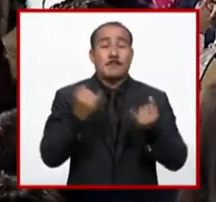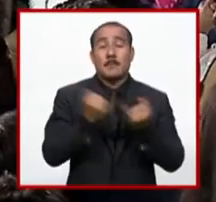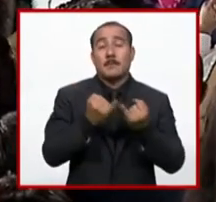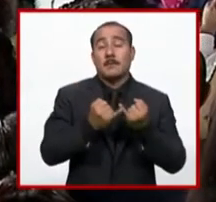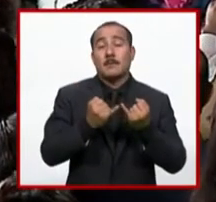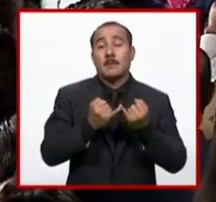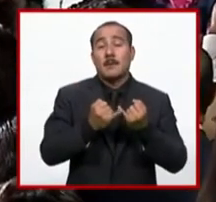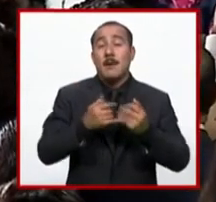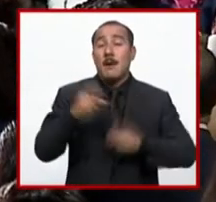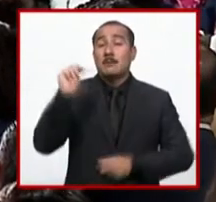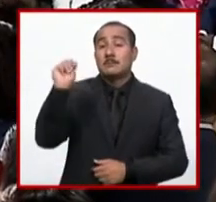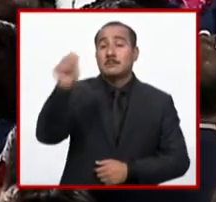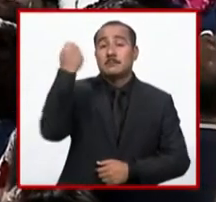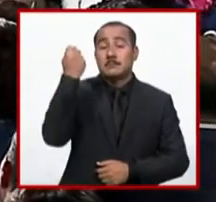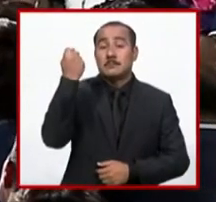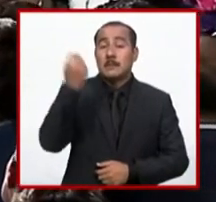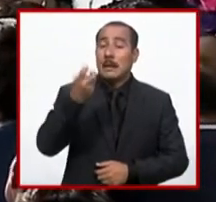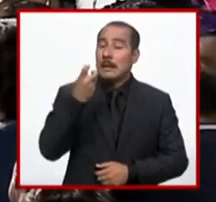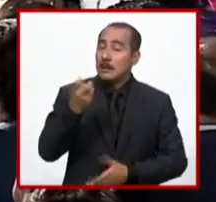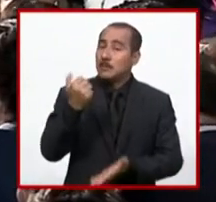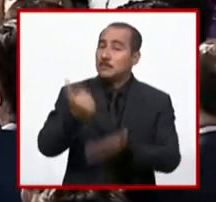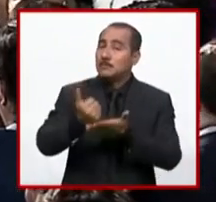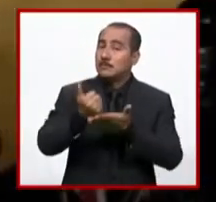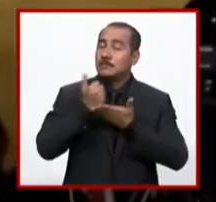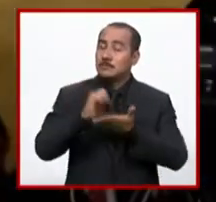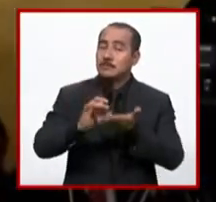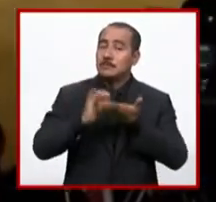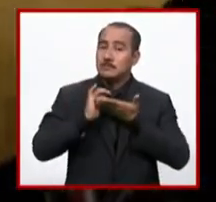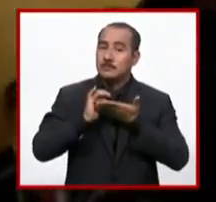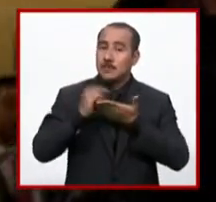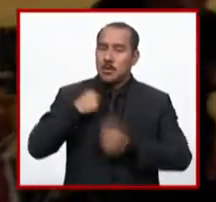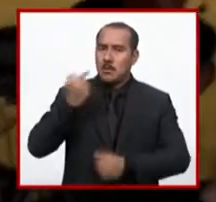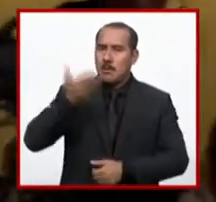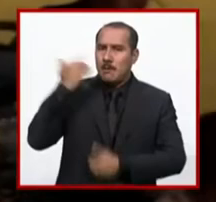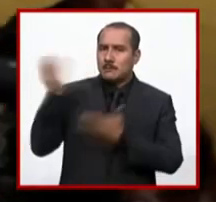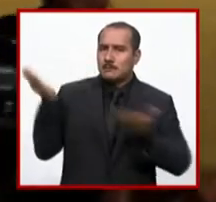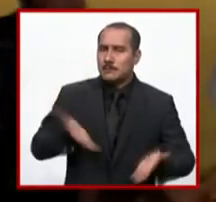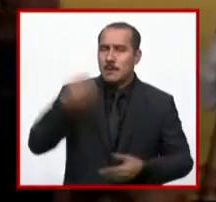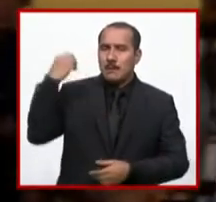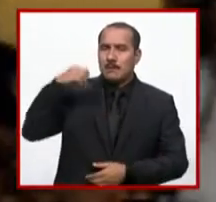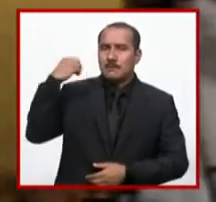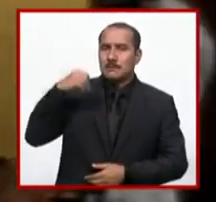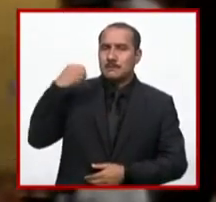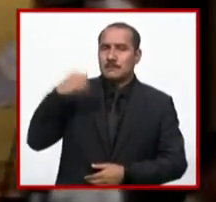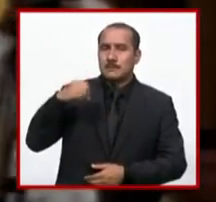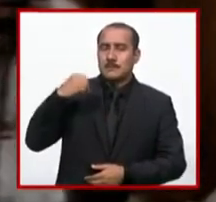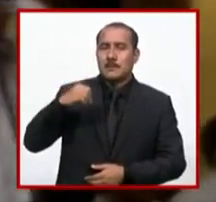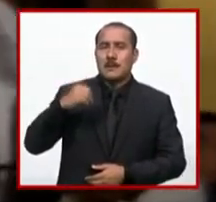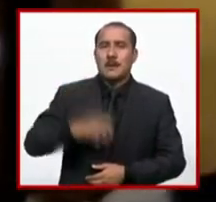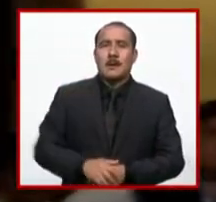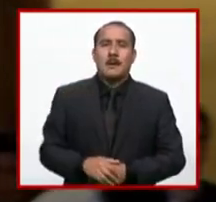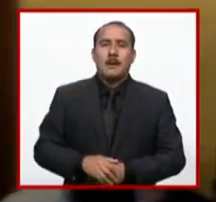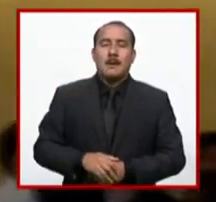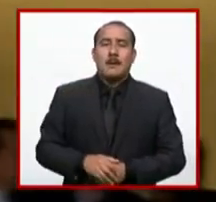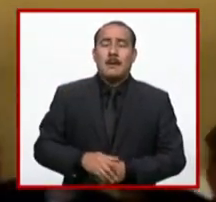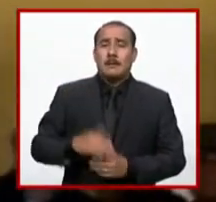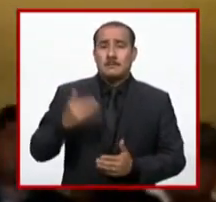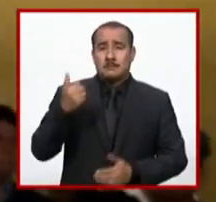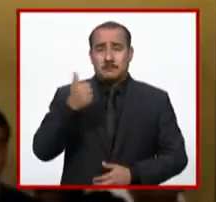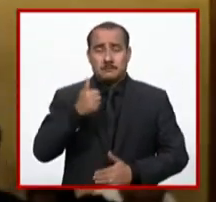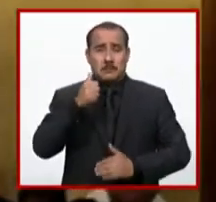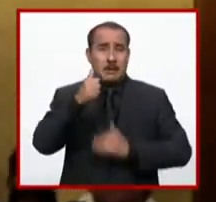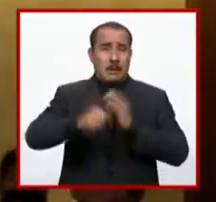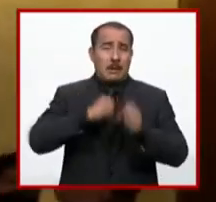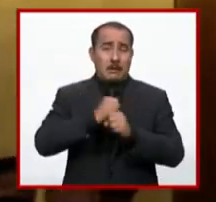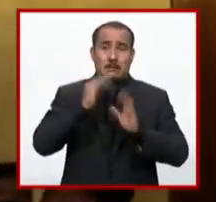consideramos que hoy la tecnología es nuestro mejor aliado. Cuando llegué a Oaxaca, la historia del cierre de cada sexenio era